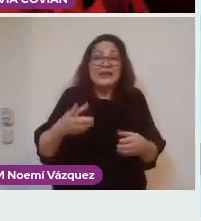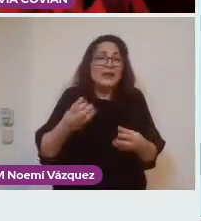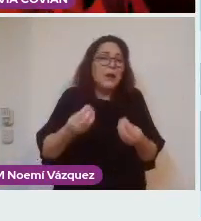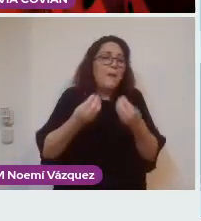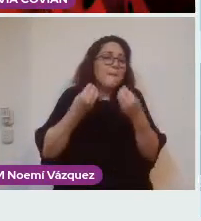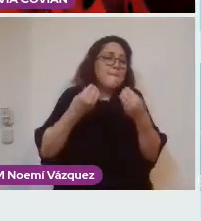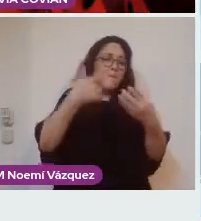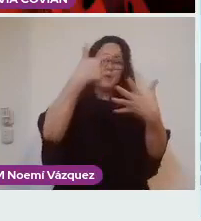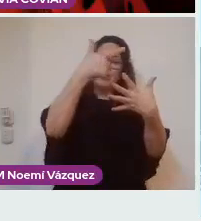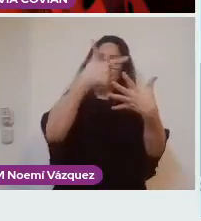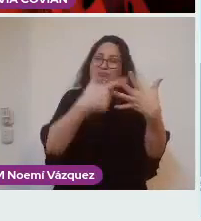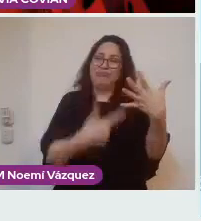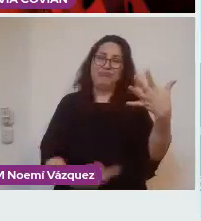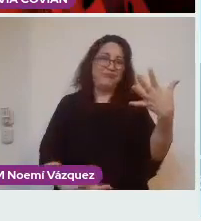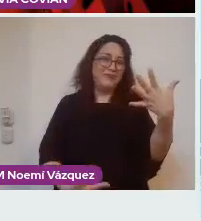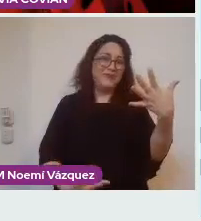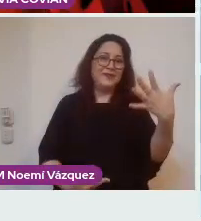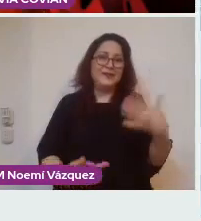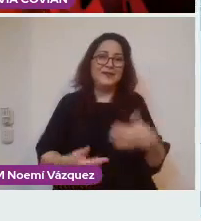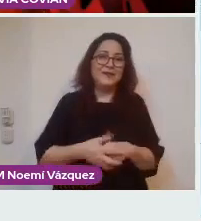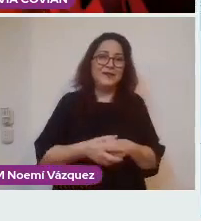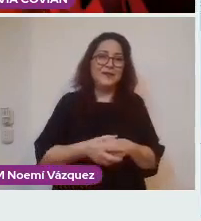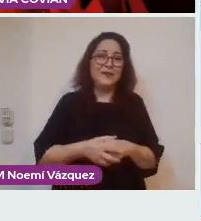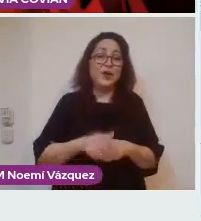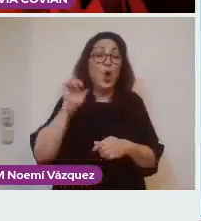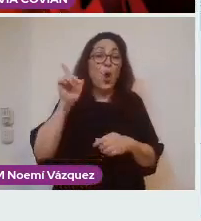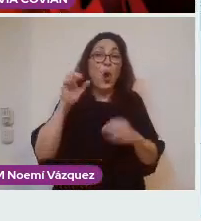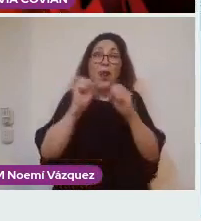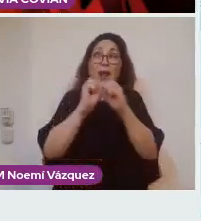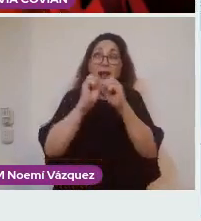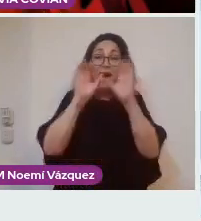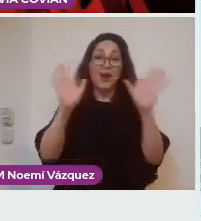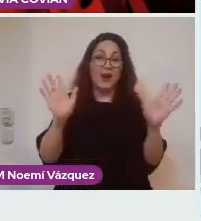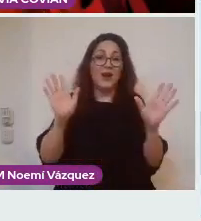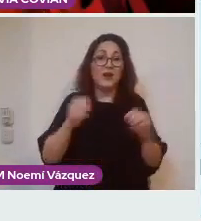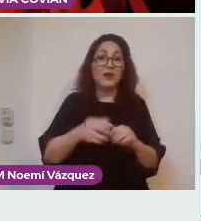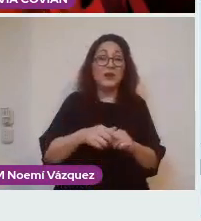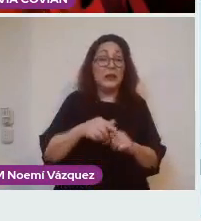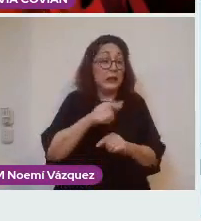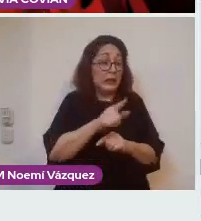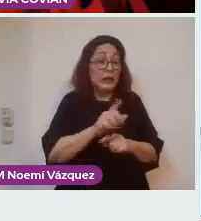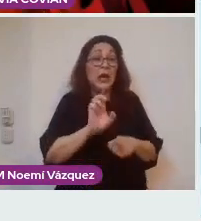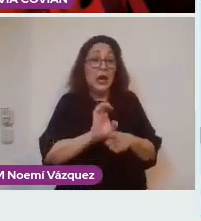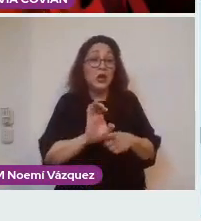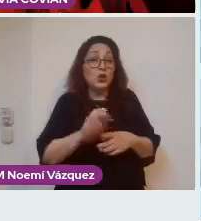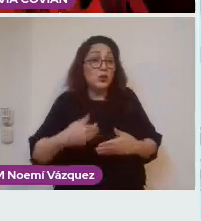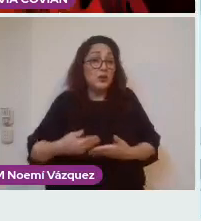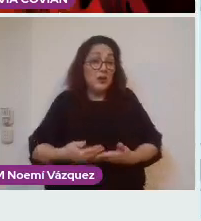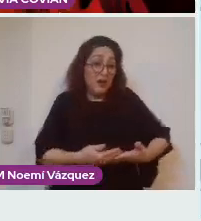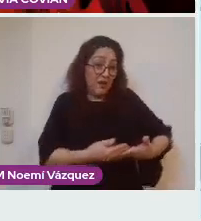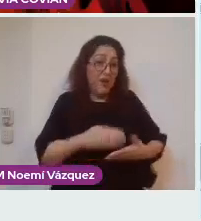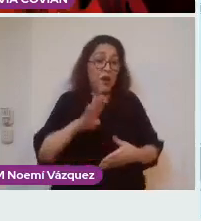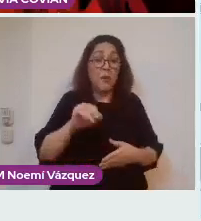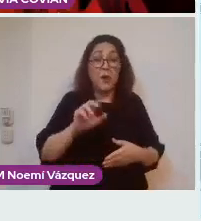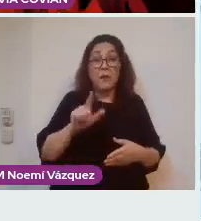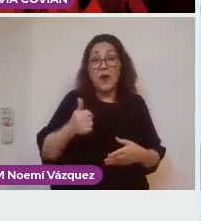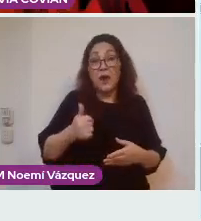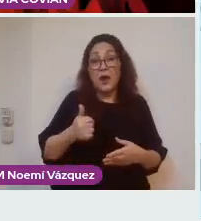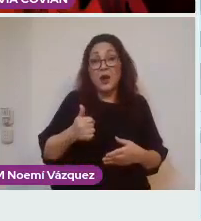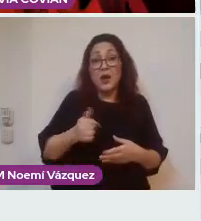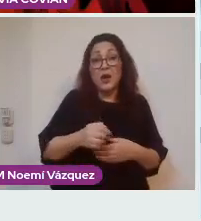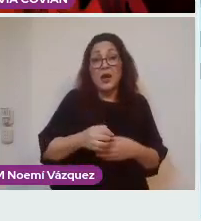como decían, y entonces tranquilidad. Y esa es la lucha también de las personas que viven esto, pero también es la lucha en